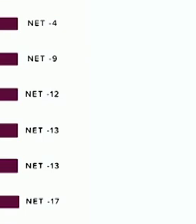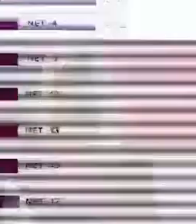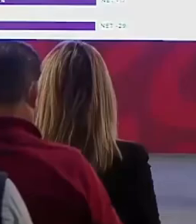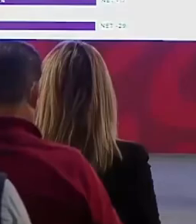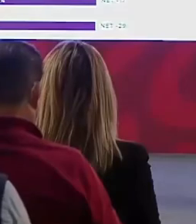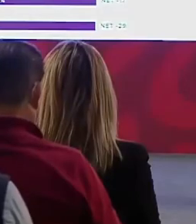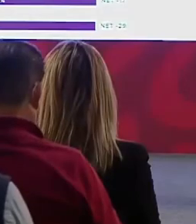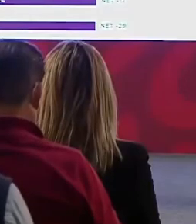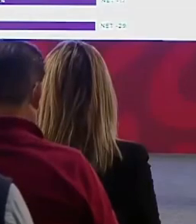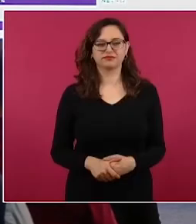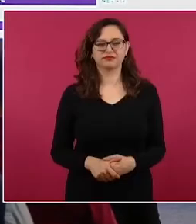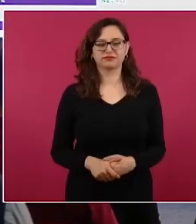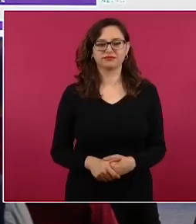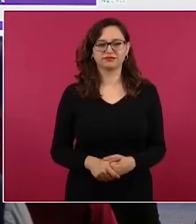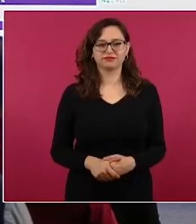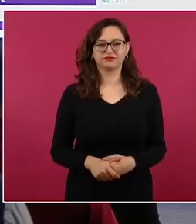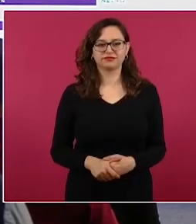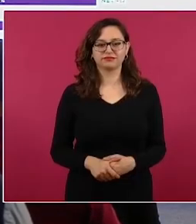adversarios,